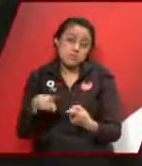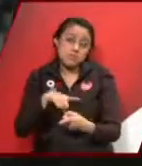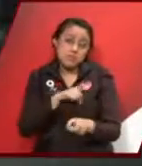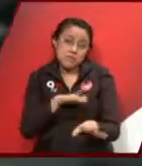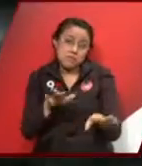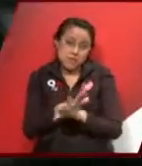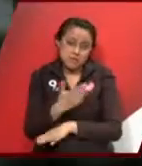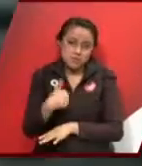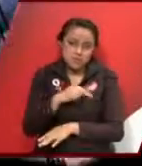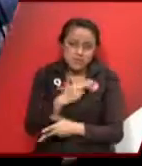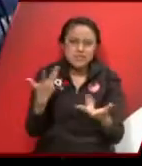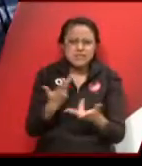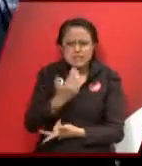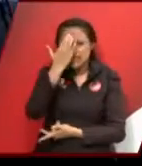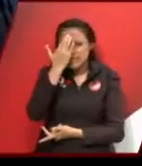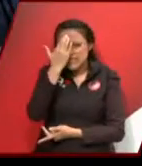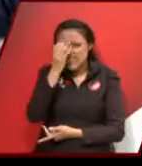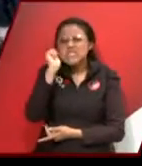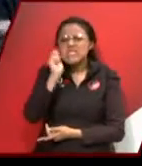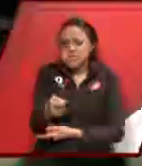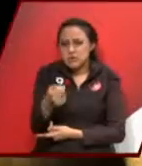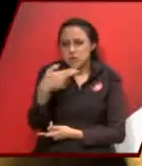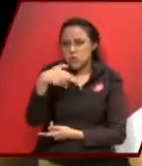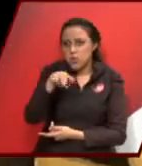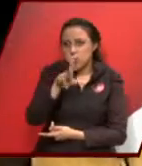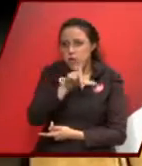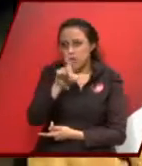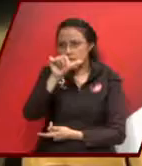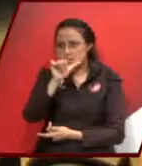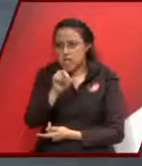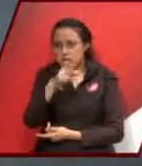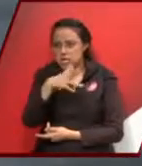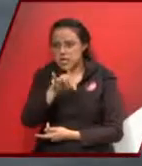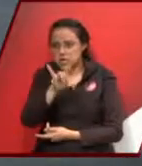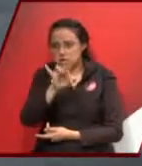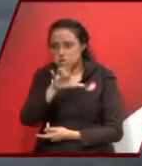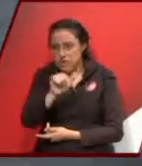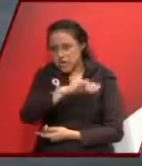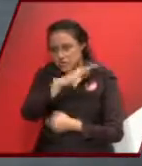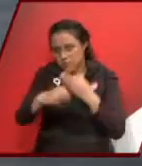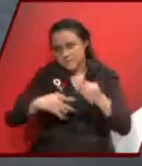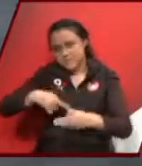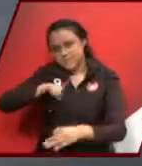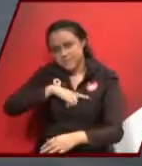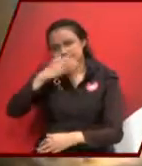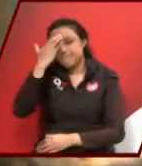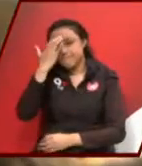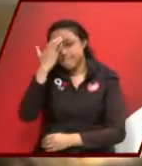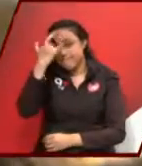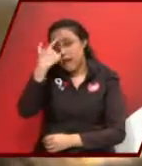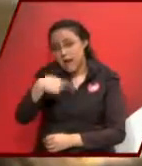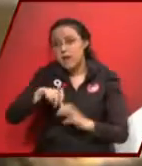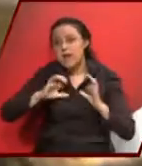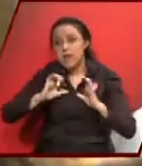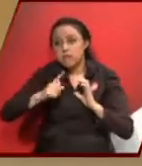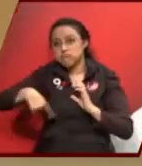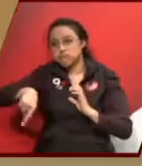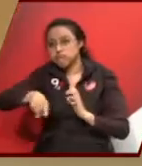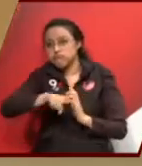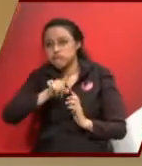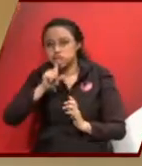hacer. Conocer acerca de la huella hídrica nos corresponde a todos, para así dimensionar el agua que se utiliza en